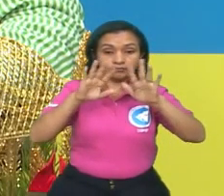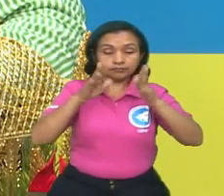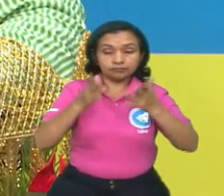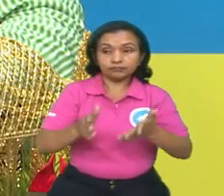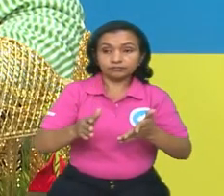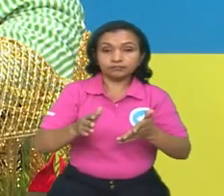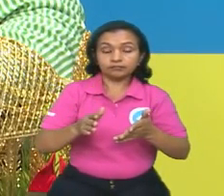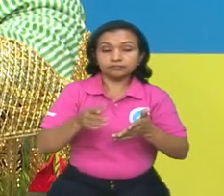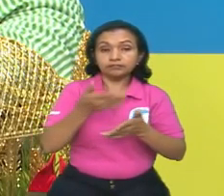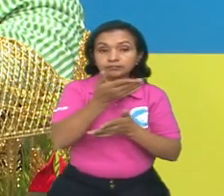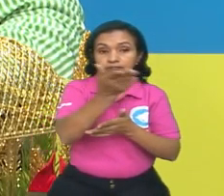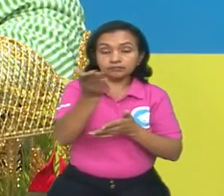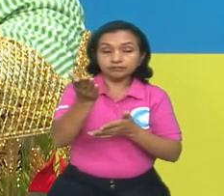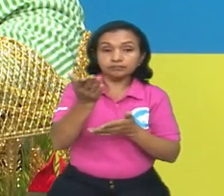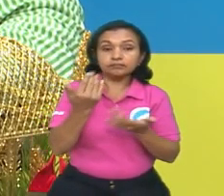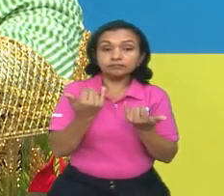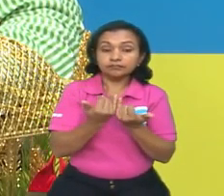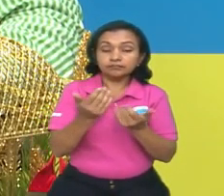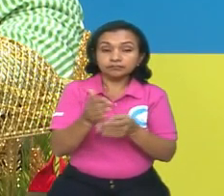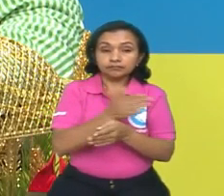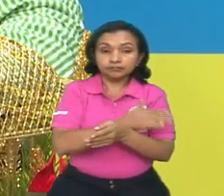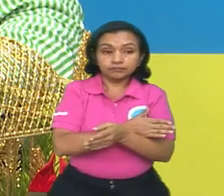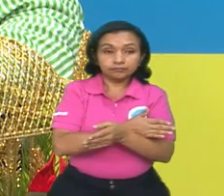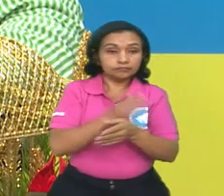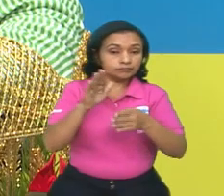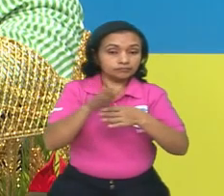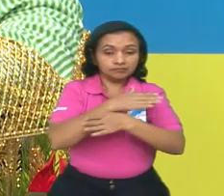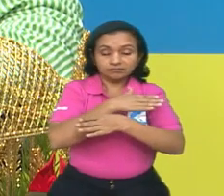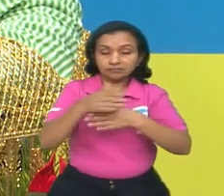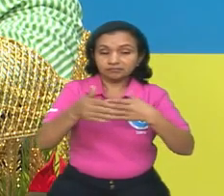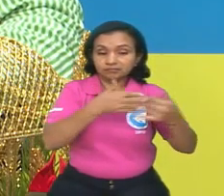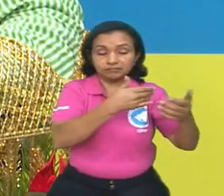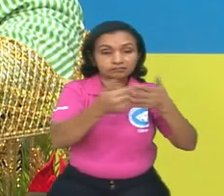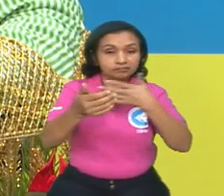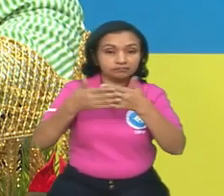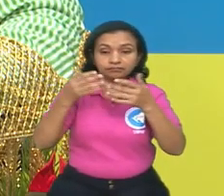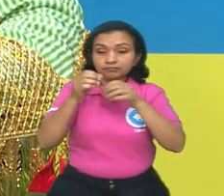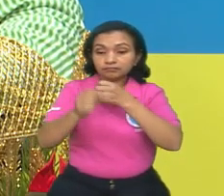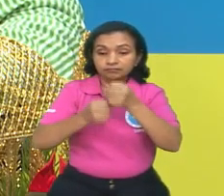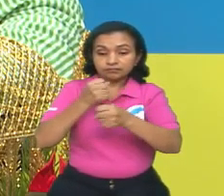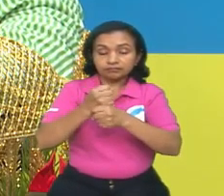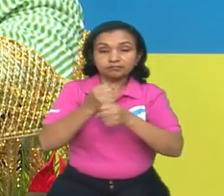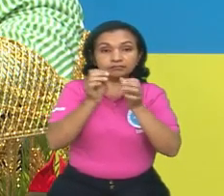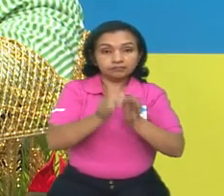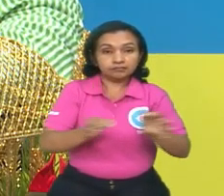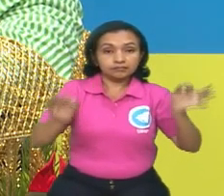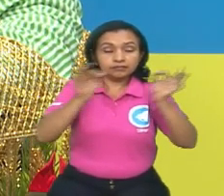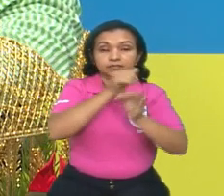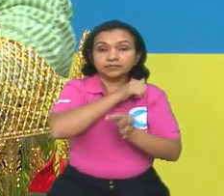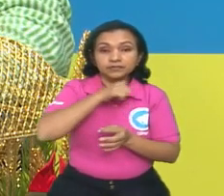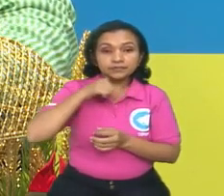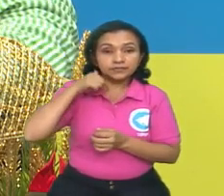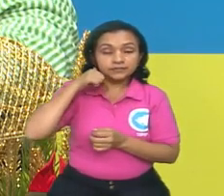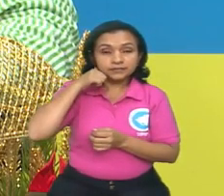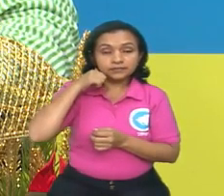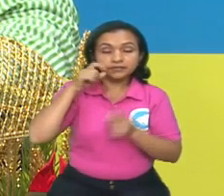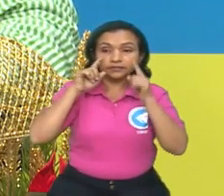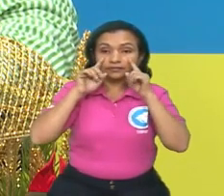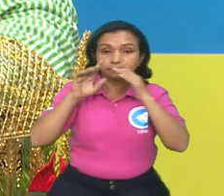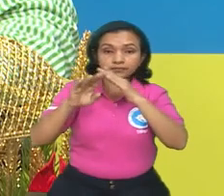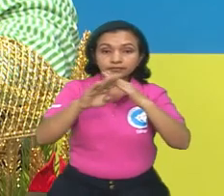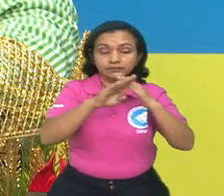las mujeres. Usted decía que en todas las edades es importante realizarse esta prueba para prevenir precisamente